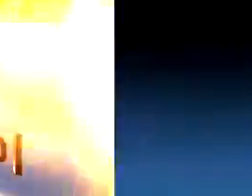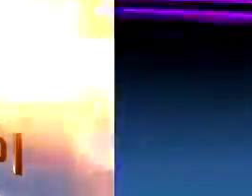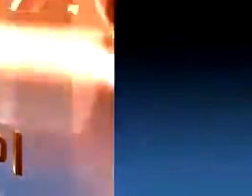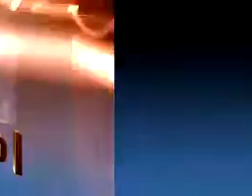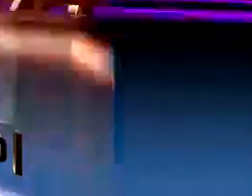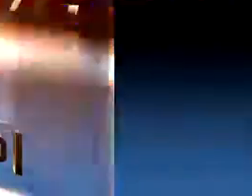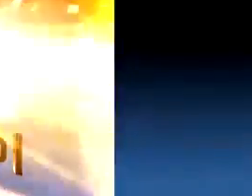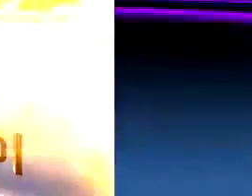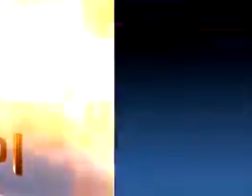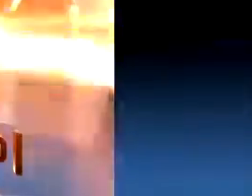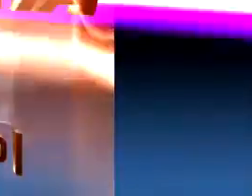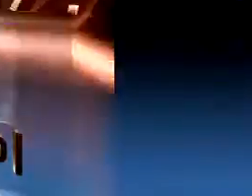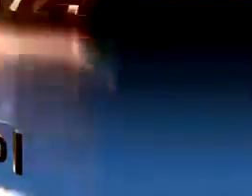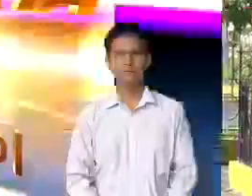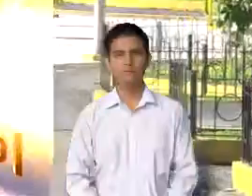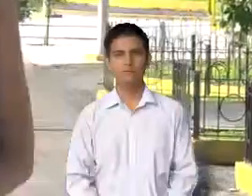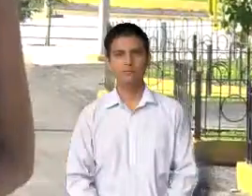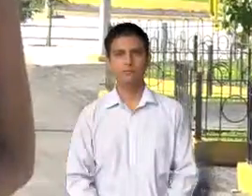abierta.